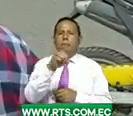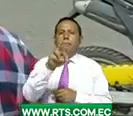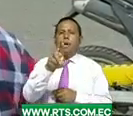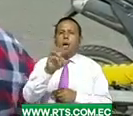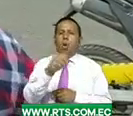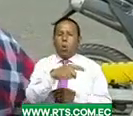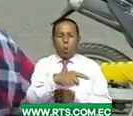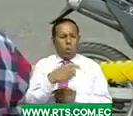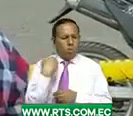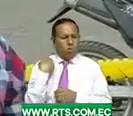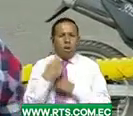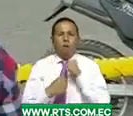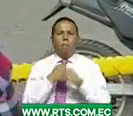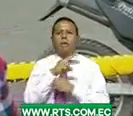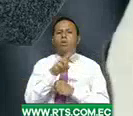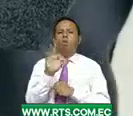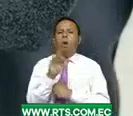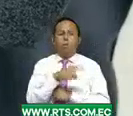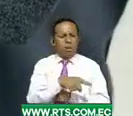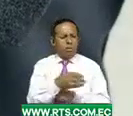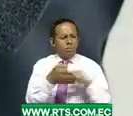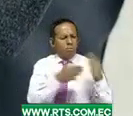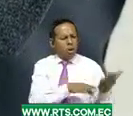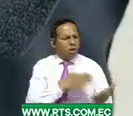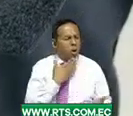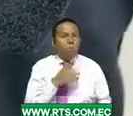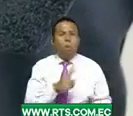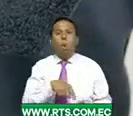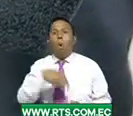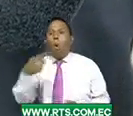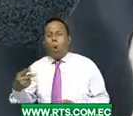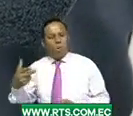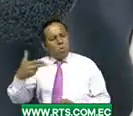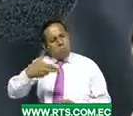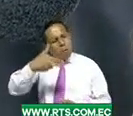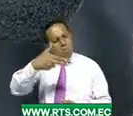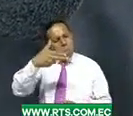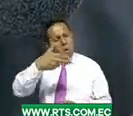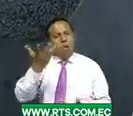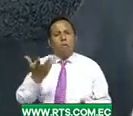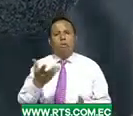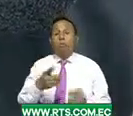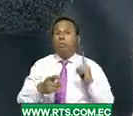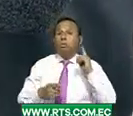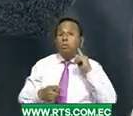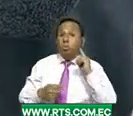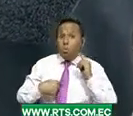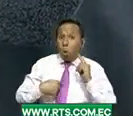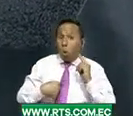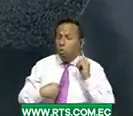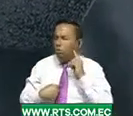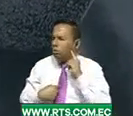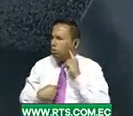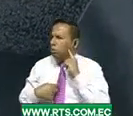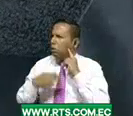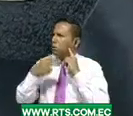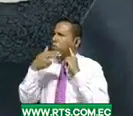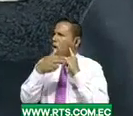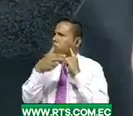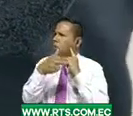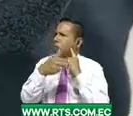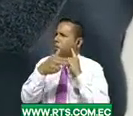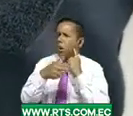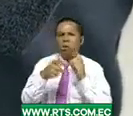victimado por sujetos armados. Se escucharon los disparos, nada más. Se escuchan los disparos y ya pues la gente